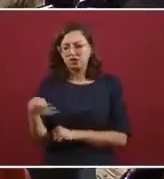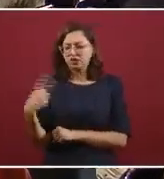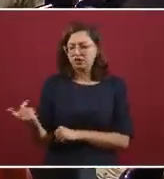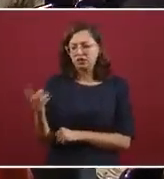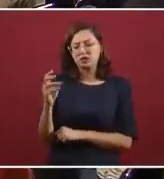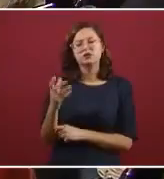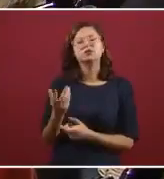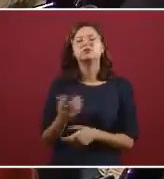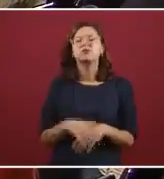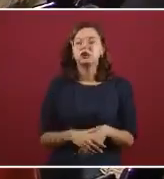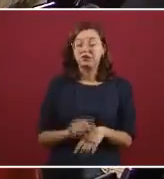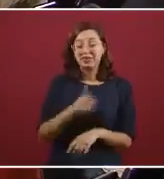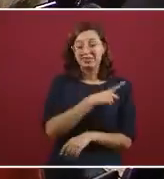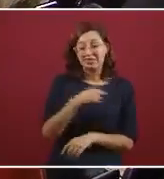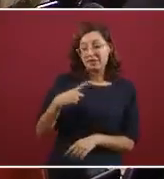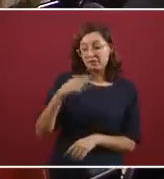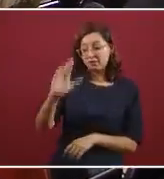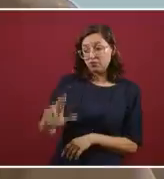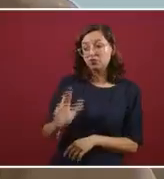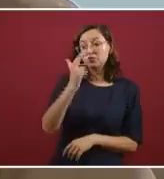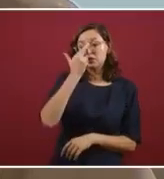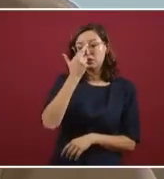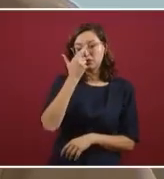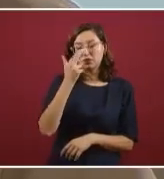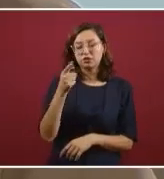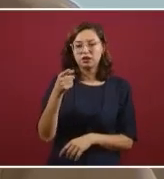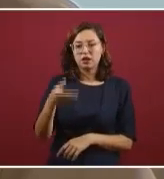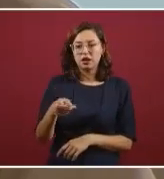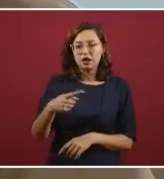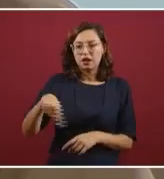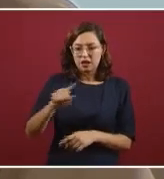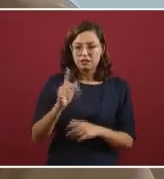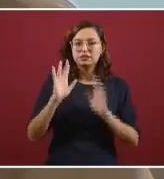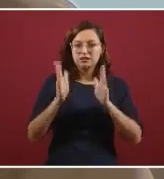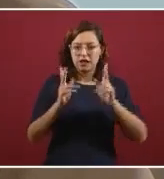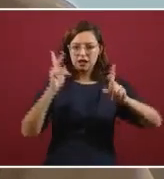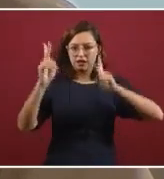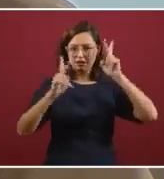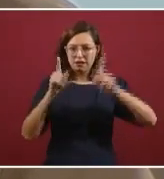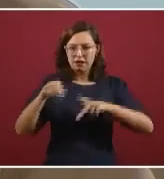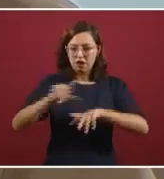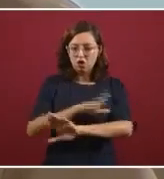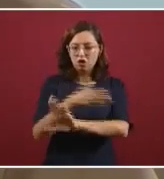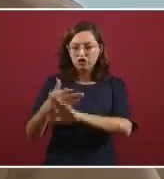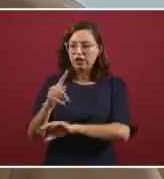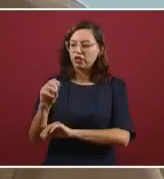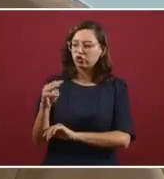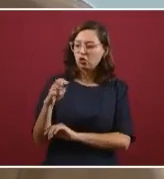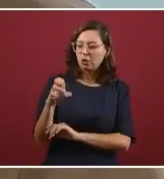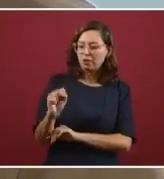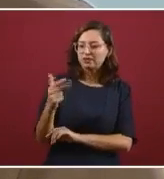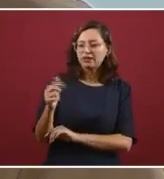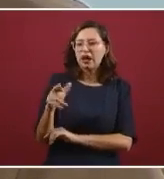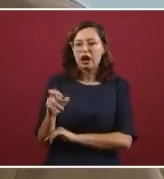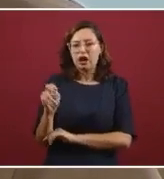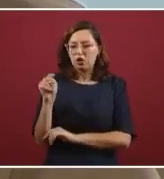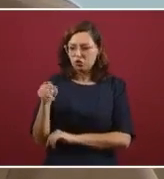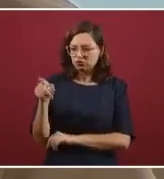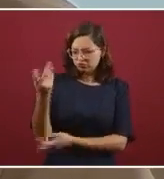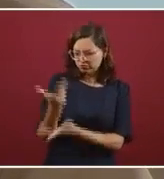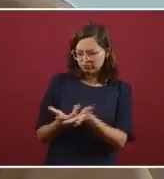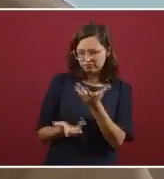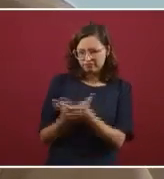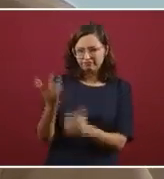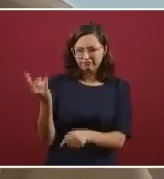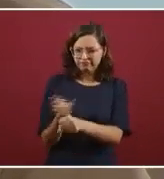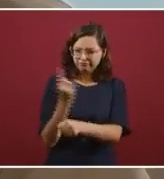la Visitaduría de la propia Fiscalía General de la República inició un procedimiento contra Tomás Herón por haber actuado indebidamente